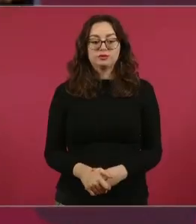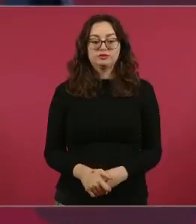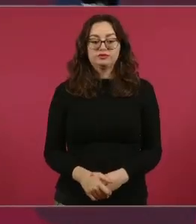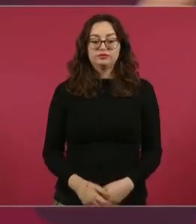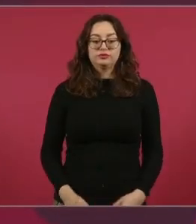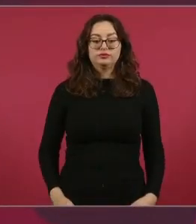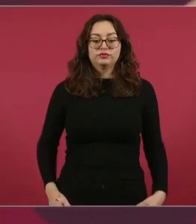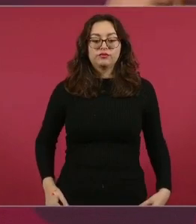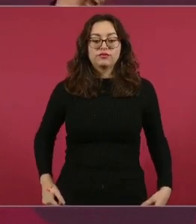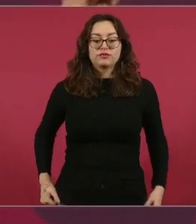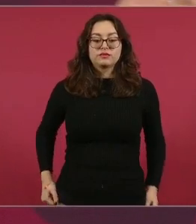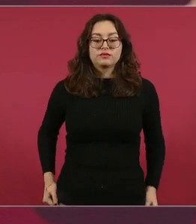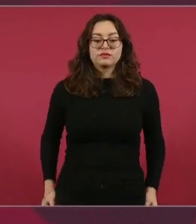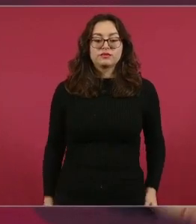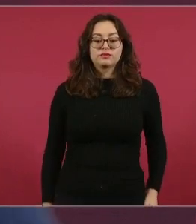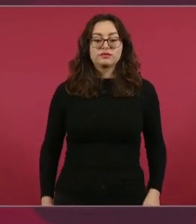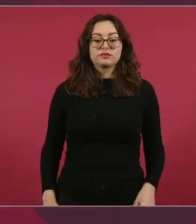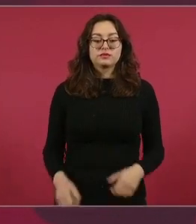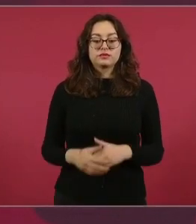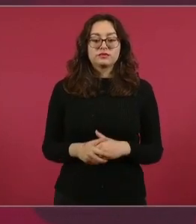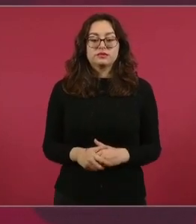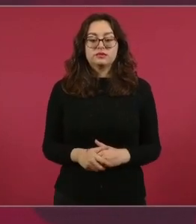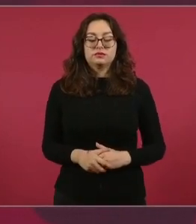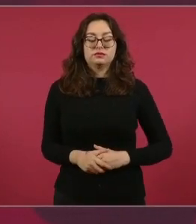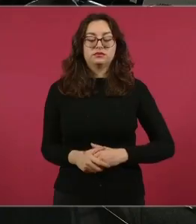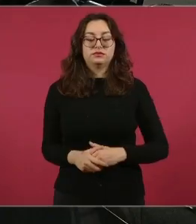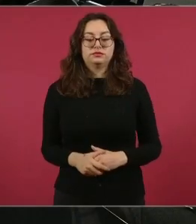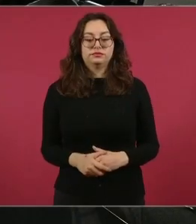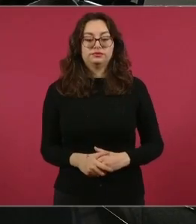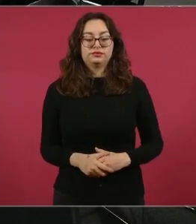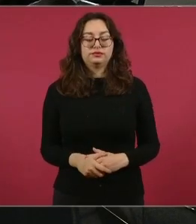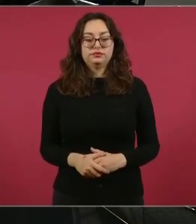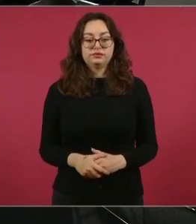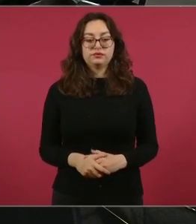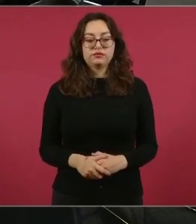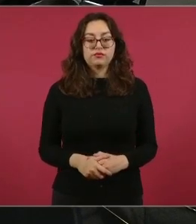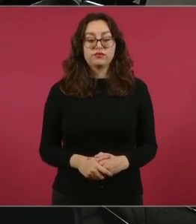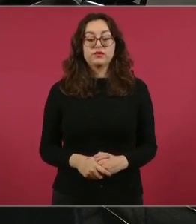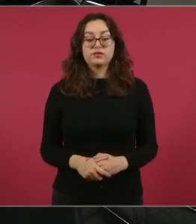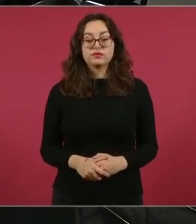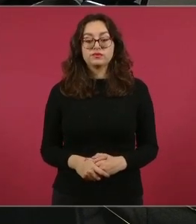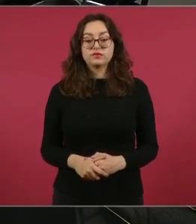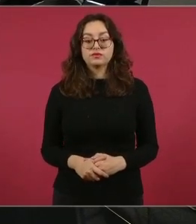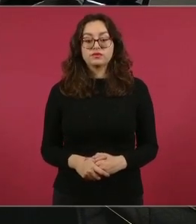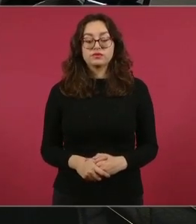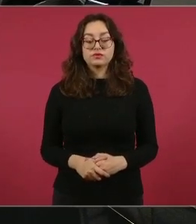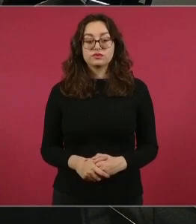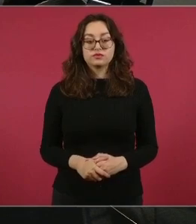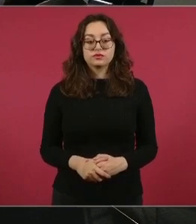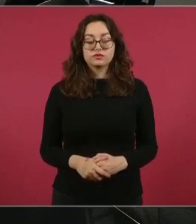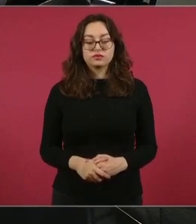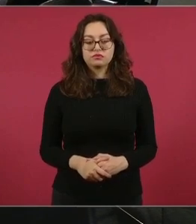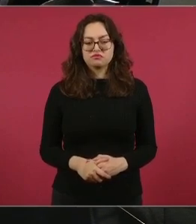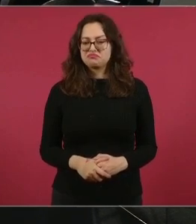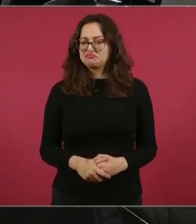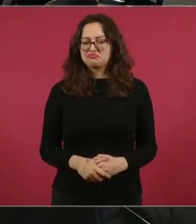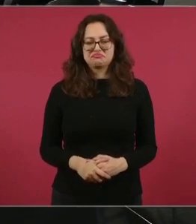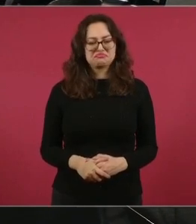No puedo hablar más. Pero entonces usted no ve un riesgo de ingobernabilidad en Nuevo León. No está ese riesgo,